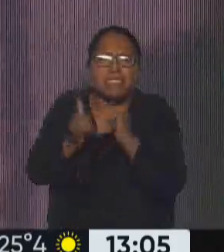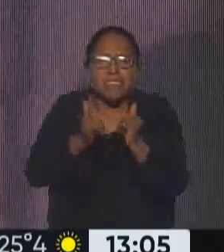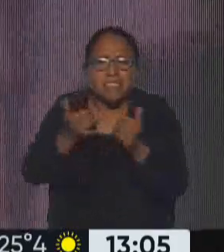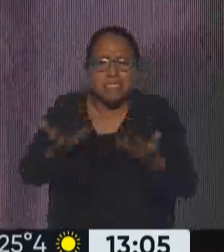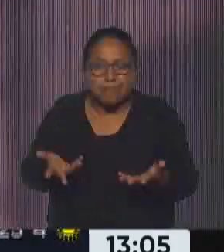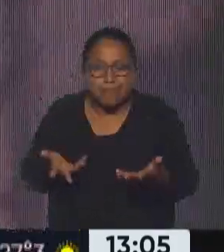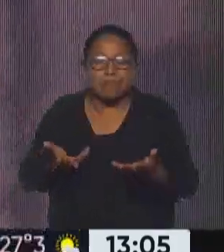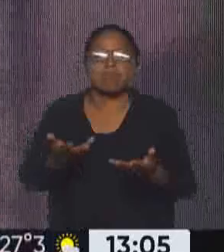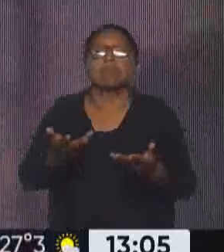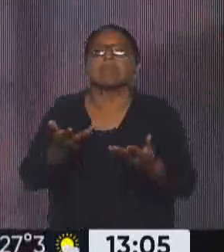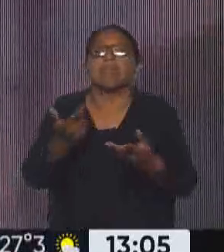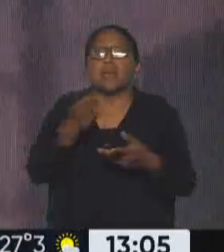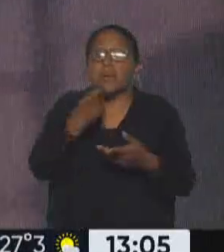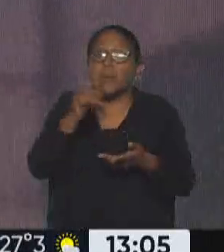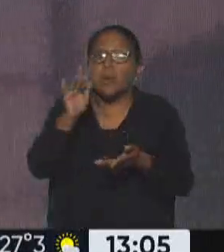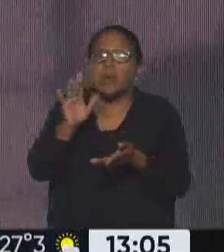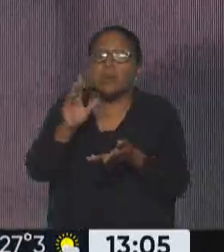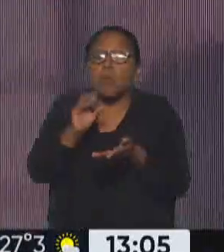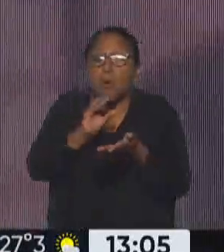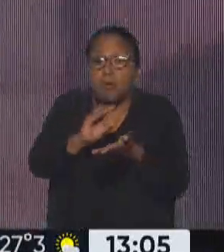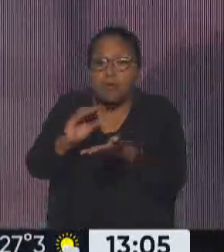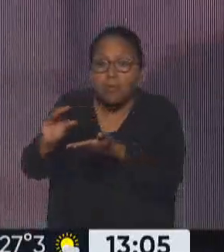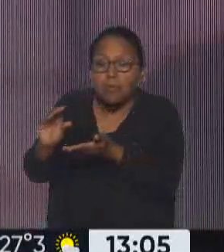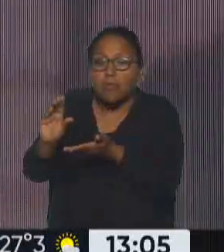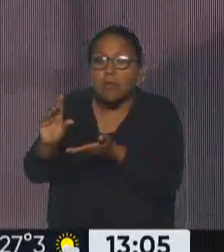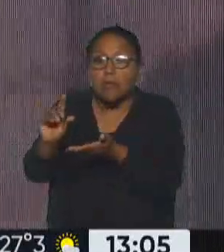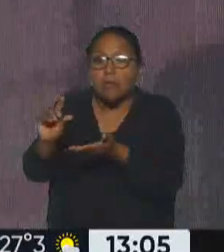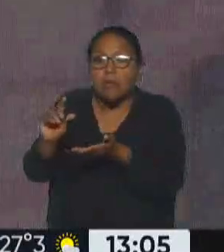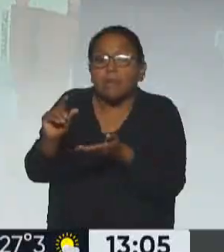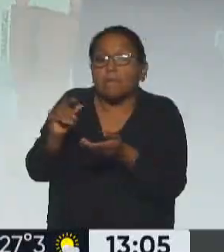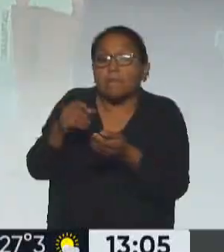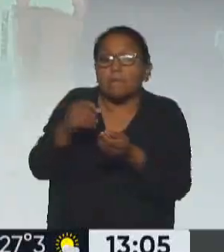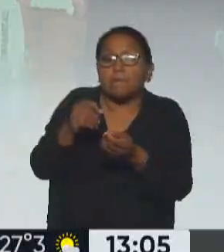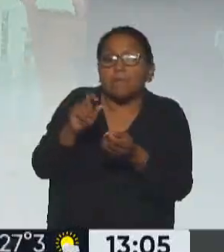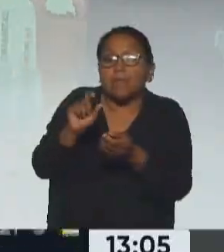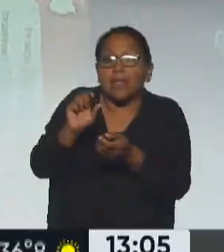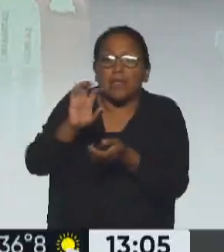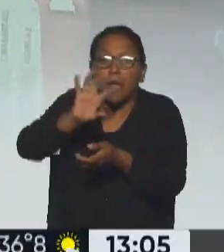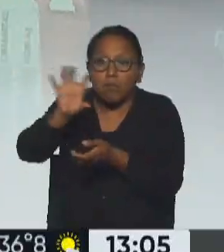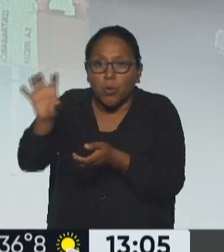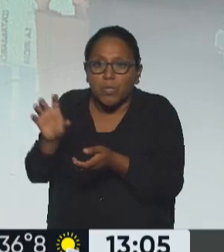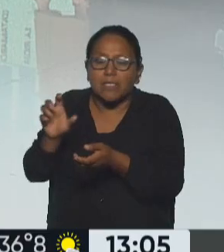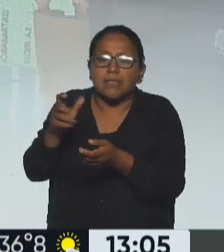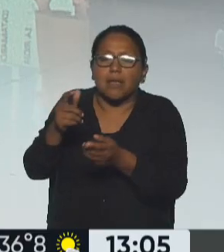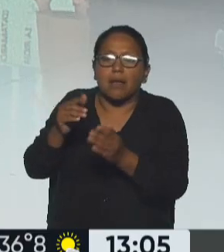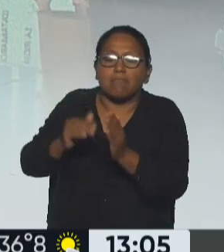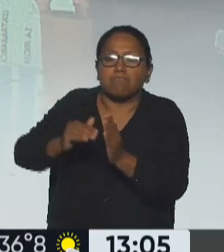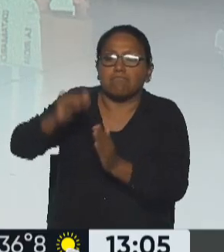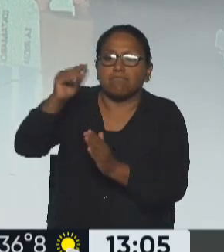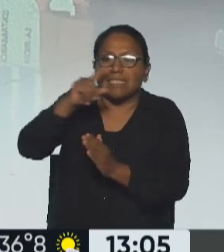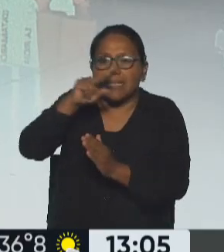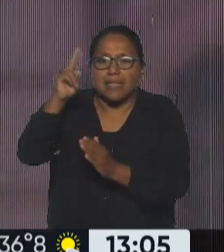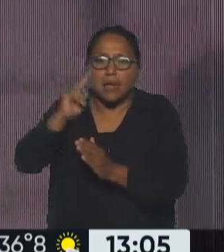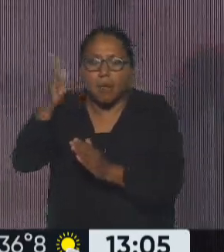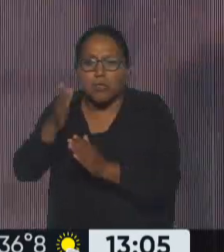que si vos tocás la coparticipación de estas provincias que estás viendo con las barras más altas